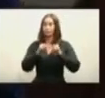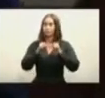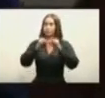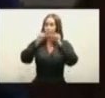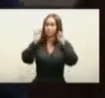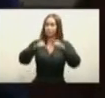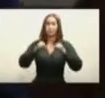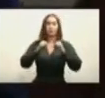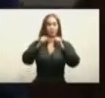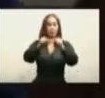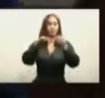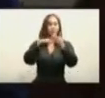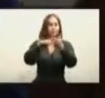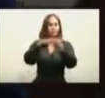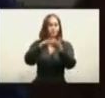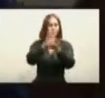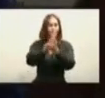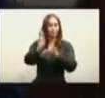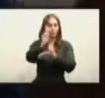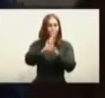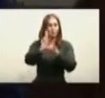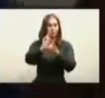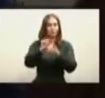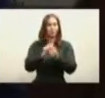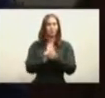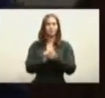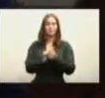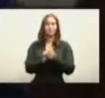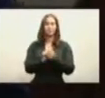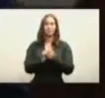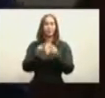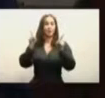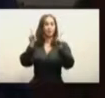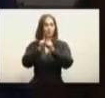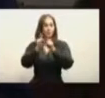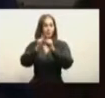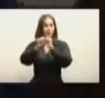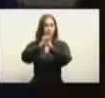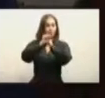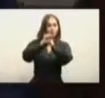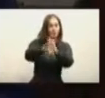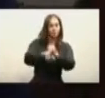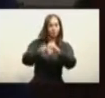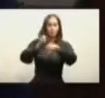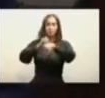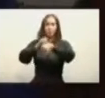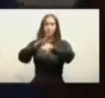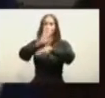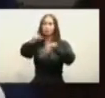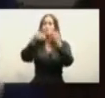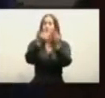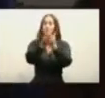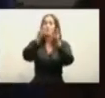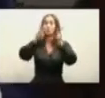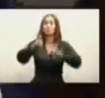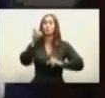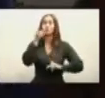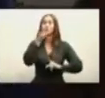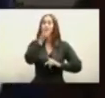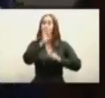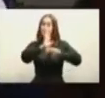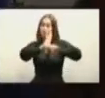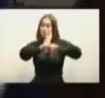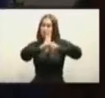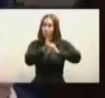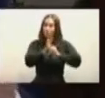un tanto por ciento un 30 40 por ciento de los estudiantes no se inscribió o de ser todas las